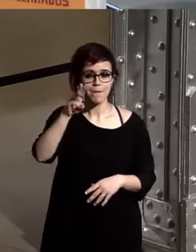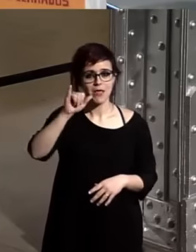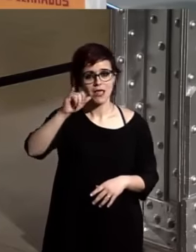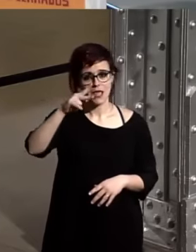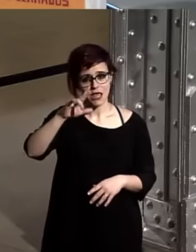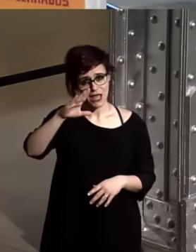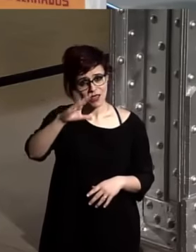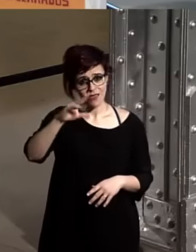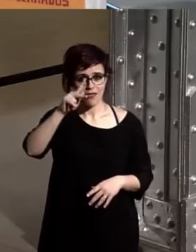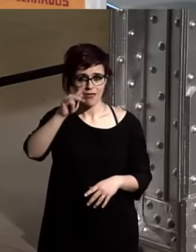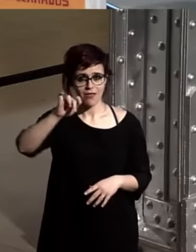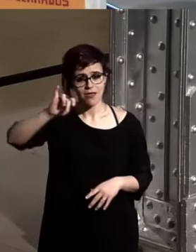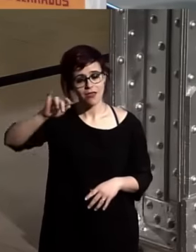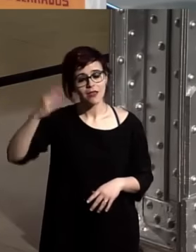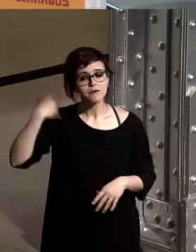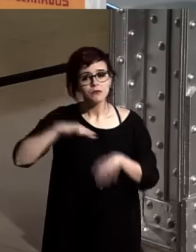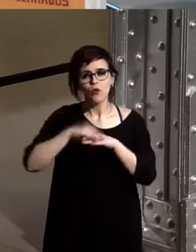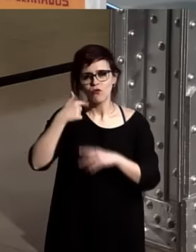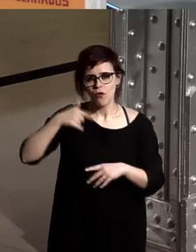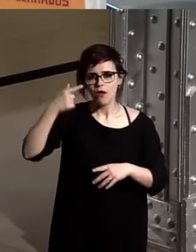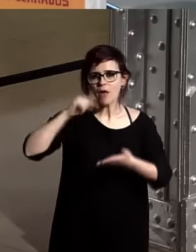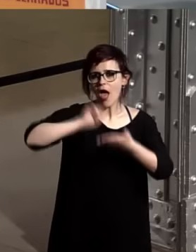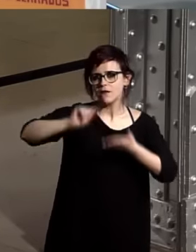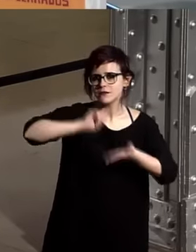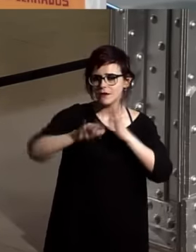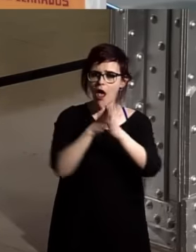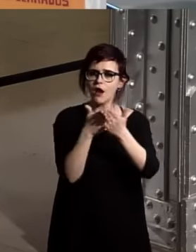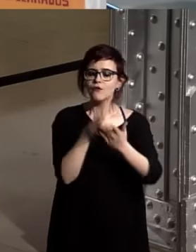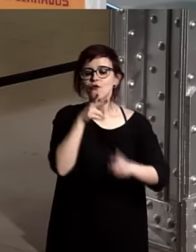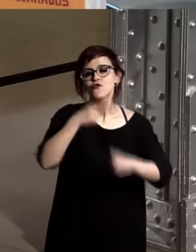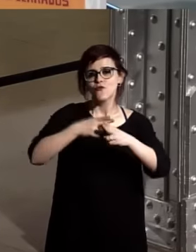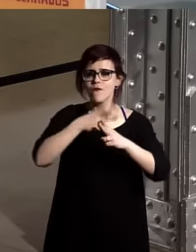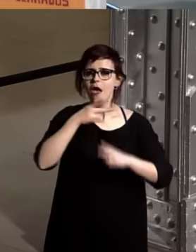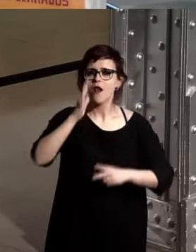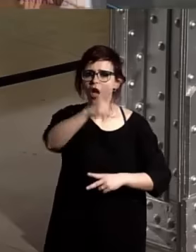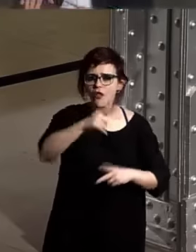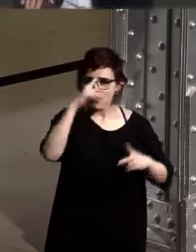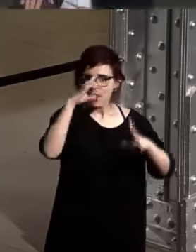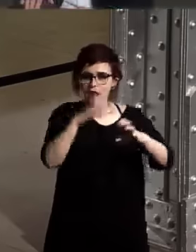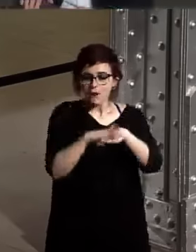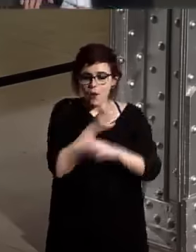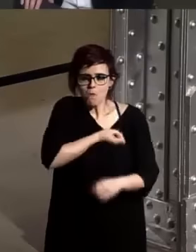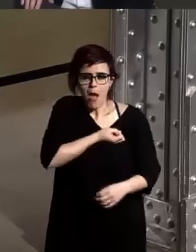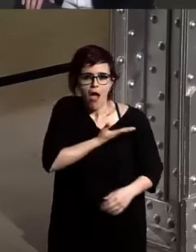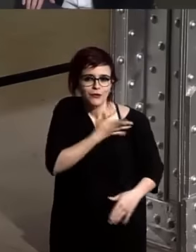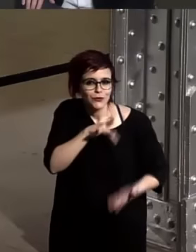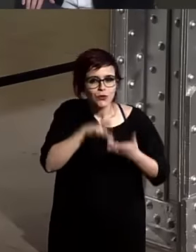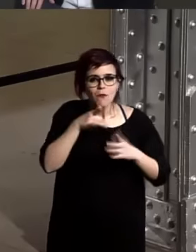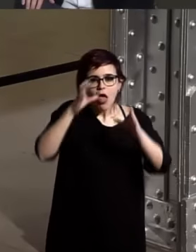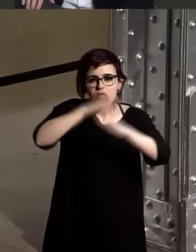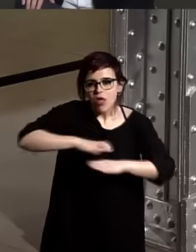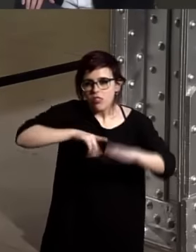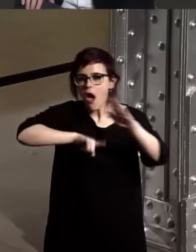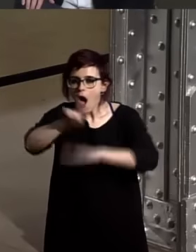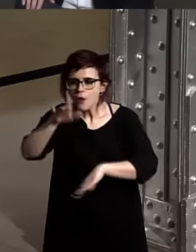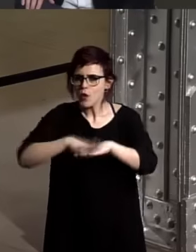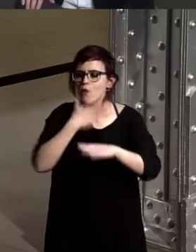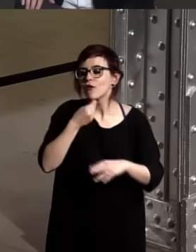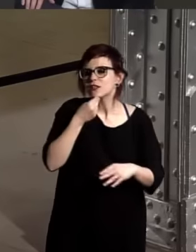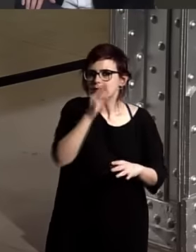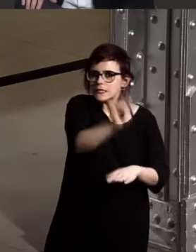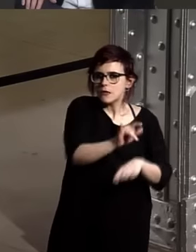y había escrito un libro que se llama Ladrón de cerebros donde explicas de manera pasionada los últimos avances de la ciencia y esto es muy bonito